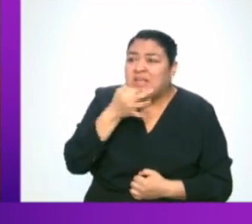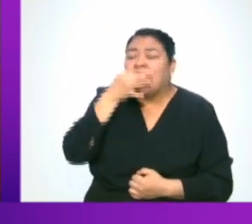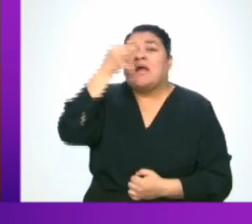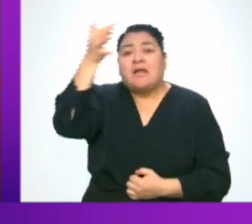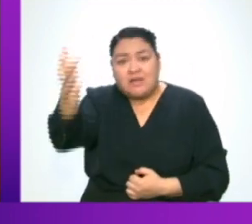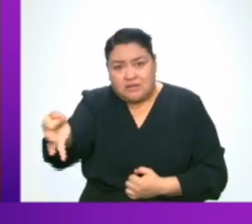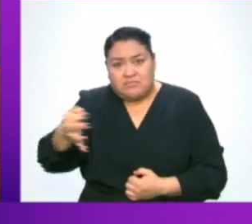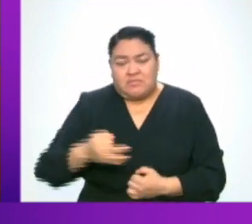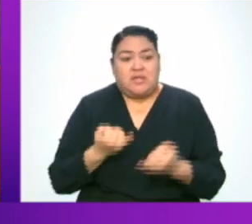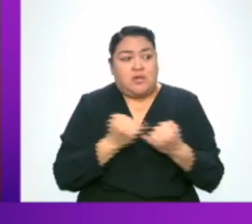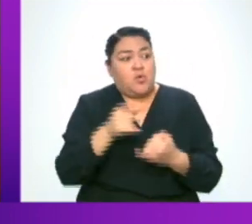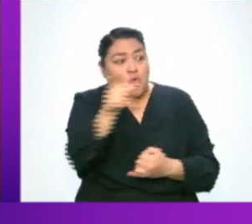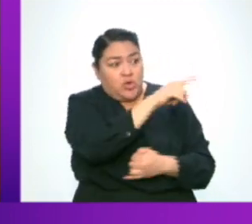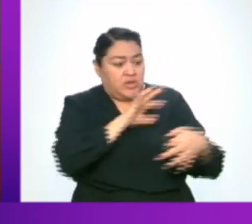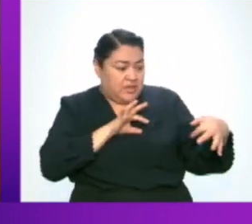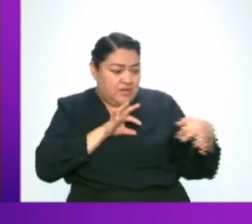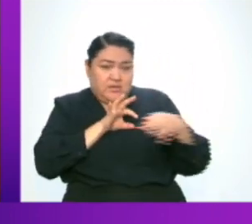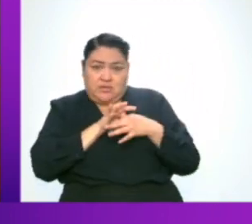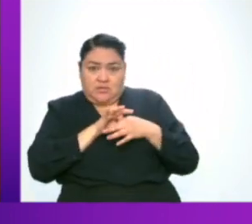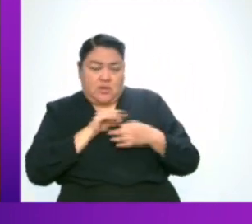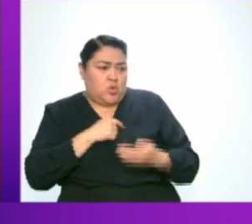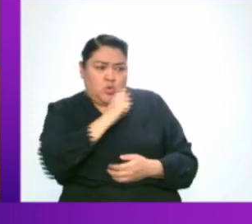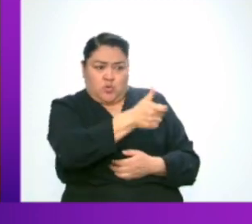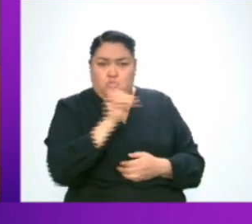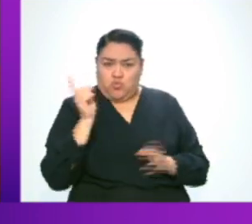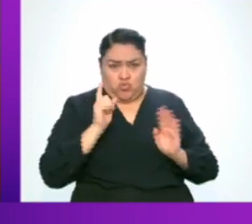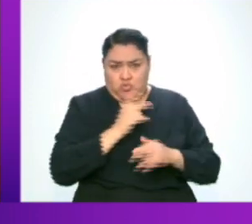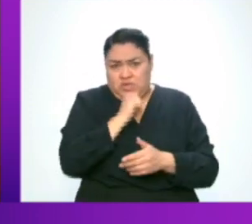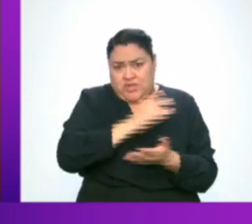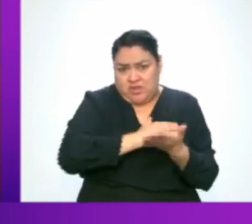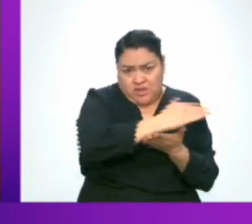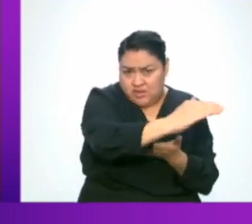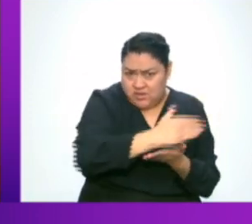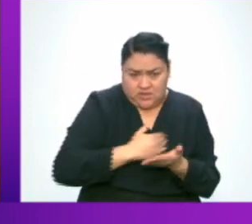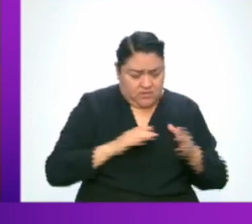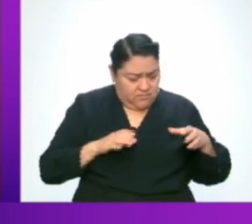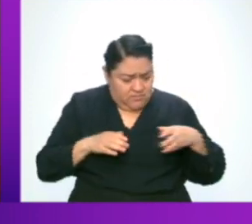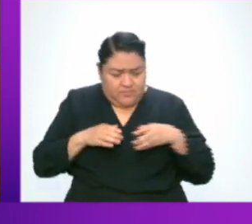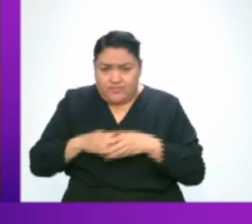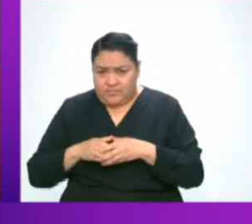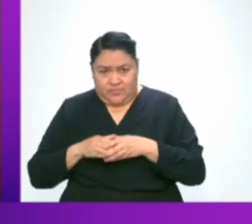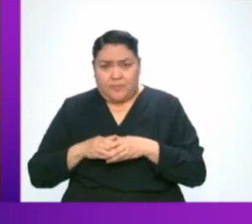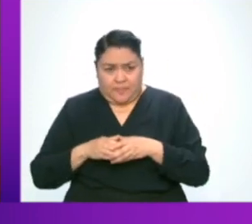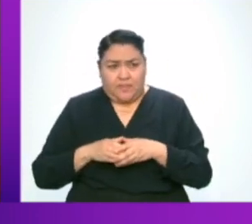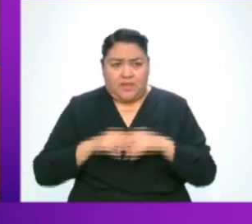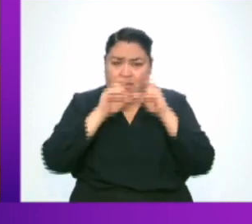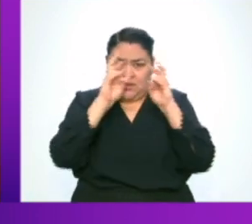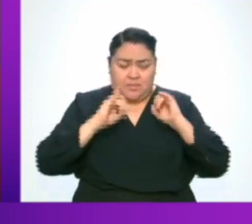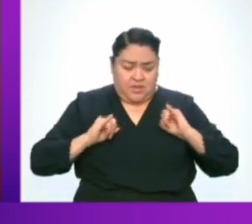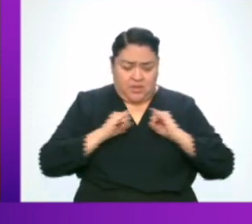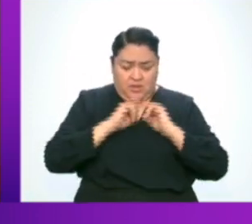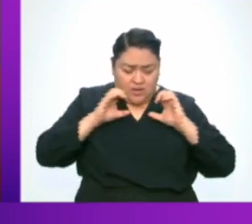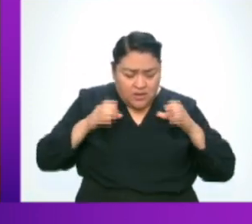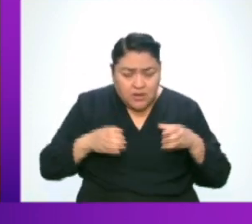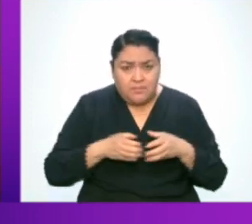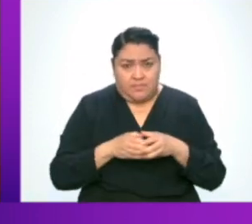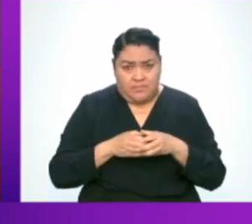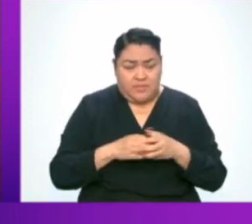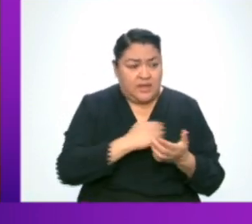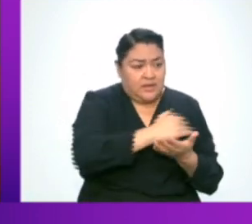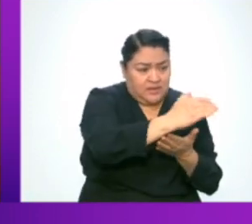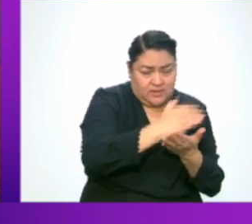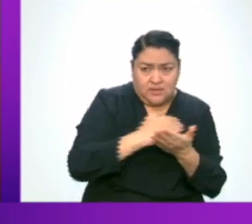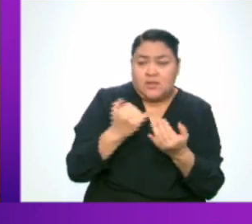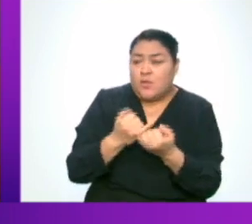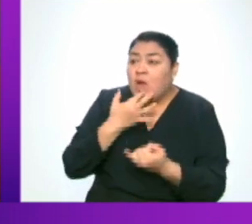hice saber que ellos no dep de nosotros que ellos no tienen Ahora sí nada que ver en estos temas eh